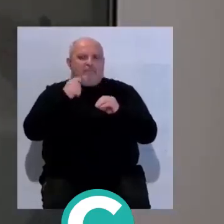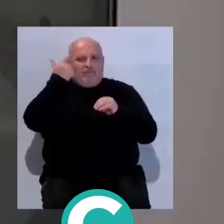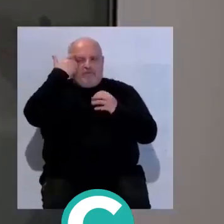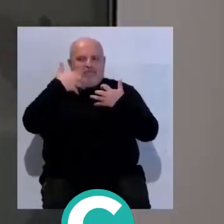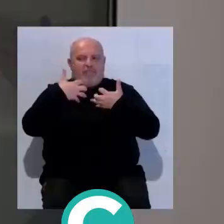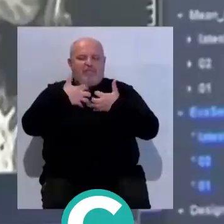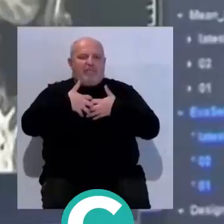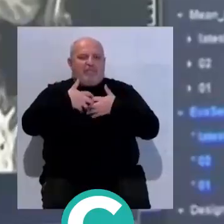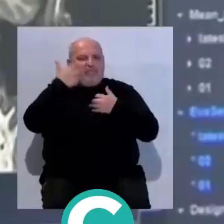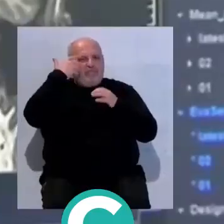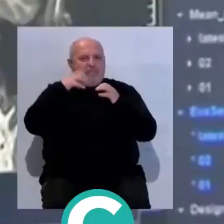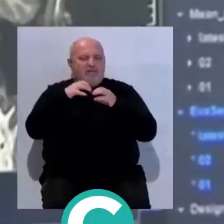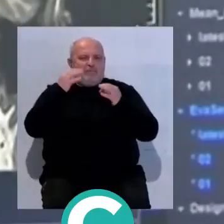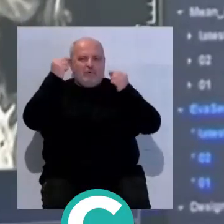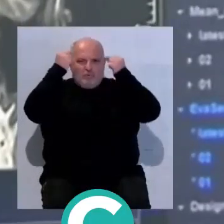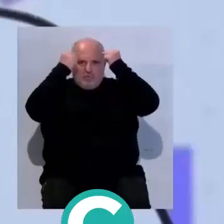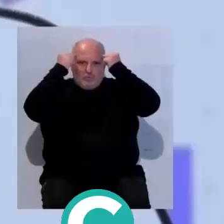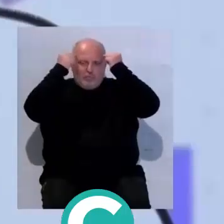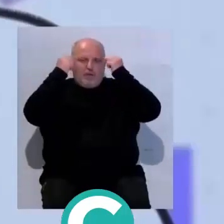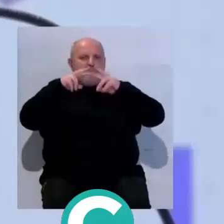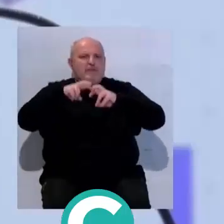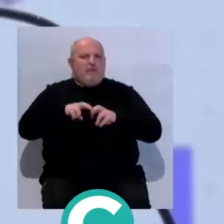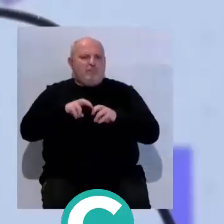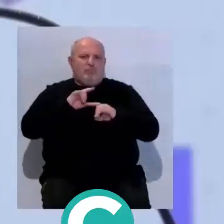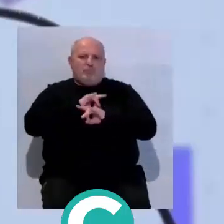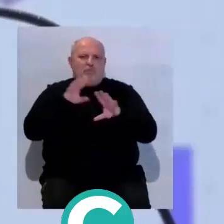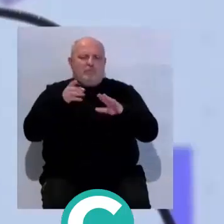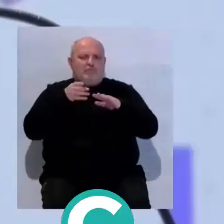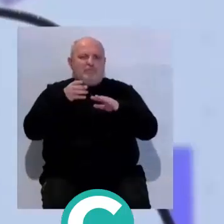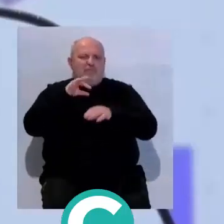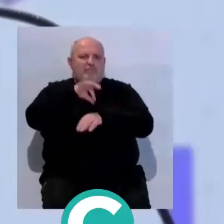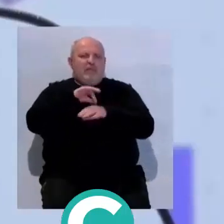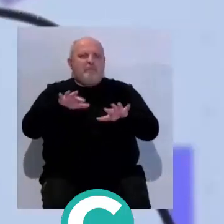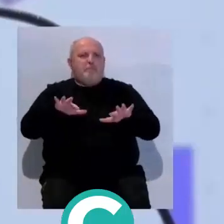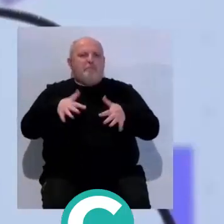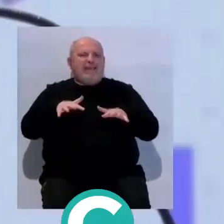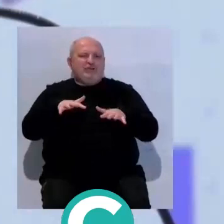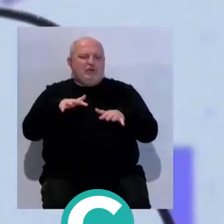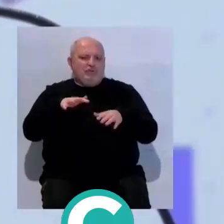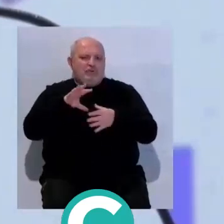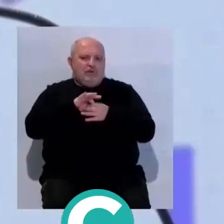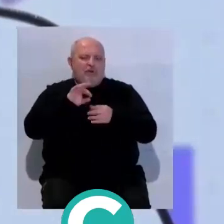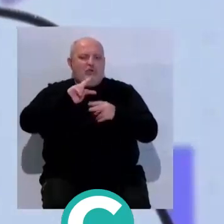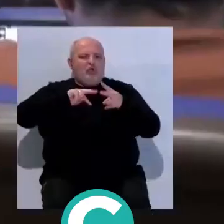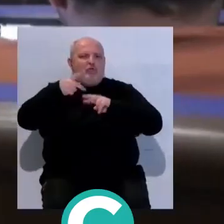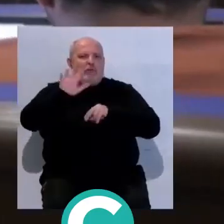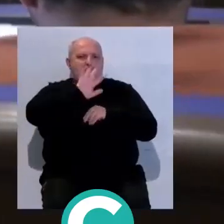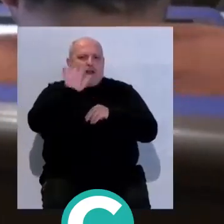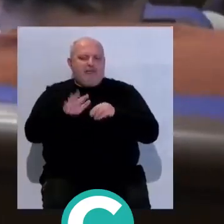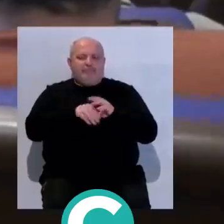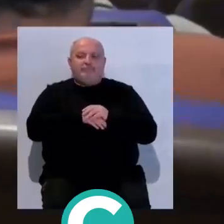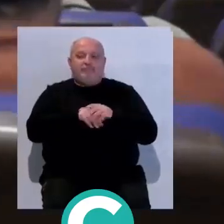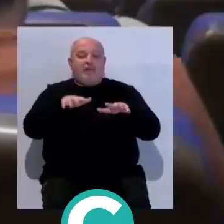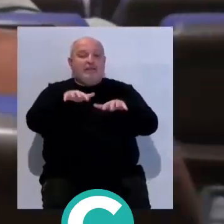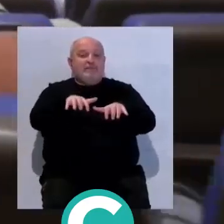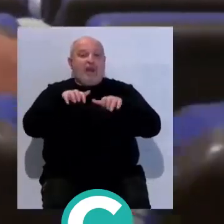cerebral profunda. Su grupo realiza una investigación muy pionera en la enfermedad de Parkinson con la neuroimagen. El Salón de Actos